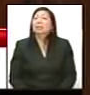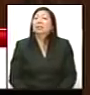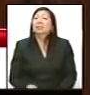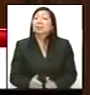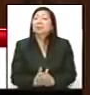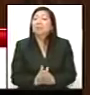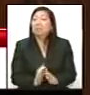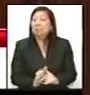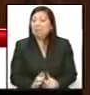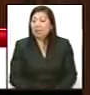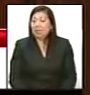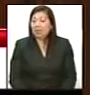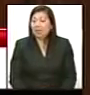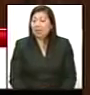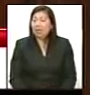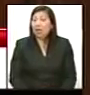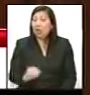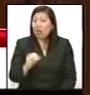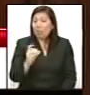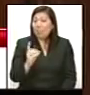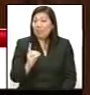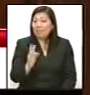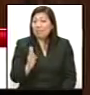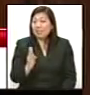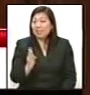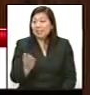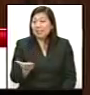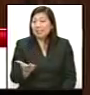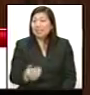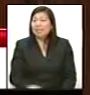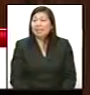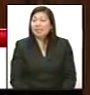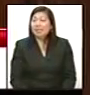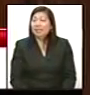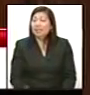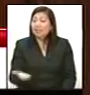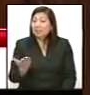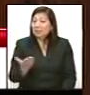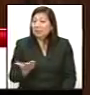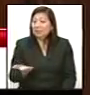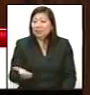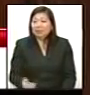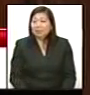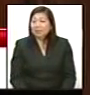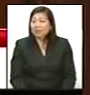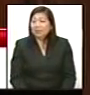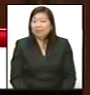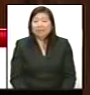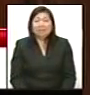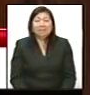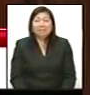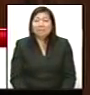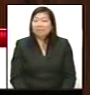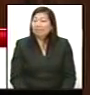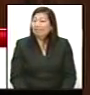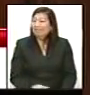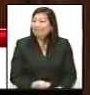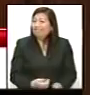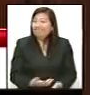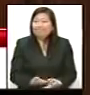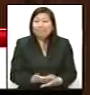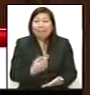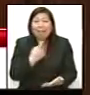benefició. Pero Odebrecht, con este mecanismo de concesiones, ¿no?, nos ha vendido